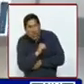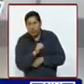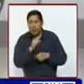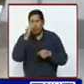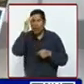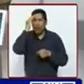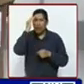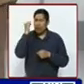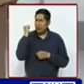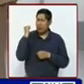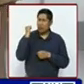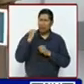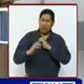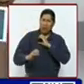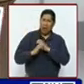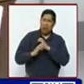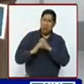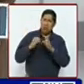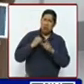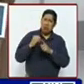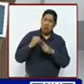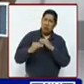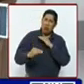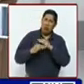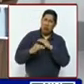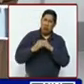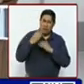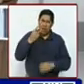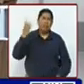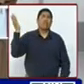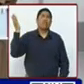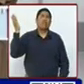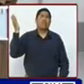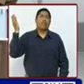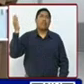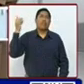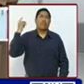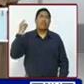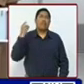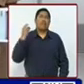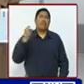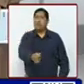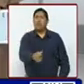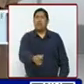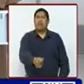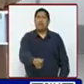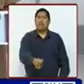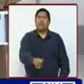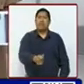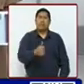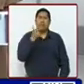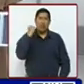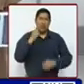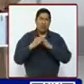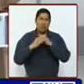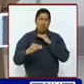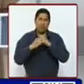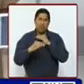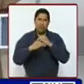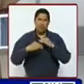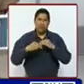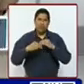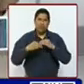que están llevando personas dentro de sus minibuses. Miren la velocidad que imprime, por ejemplo, este colectivo, es un